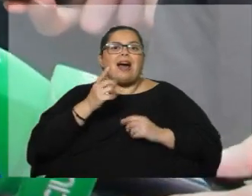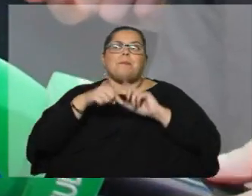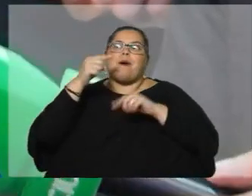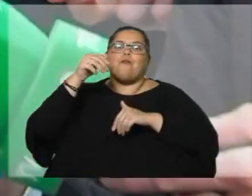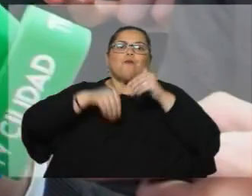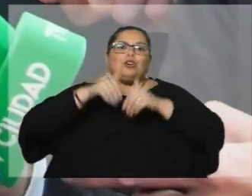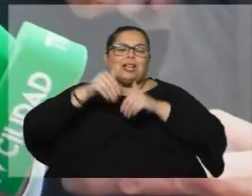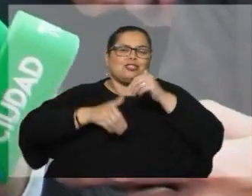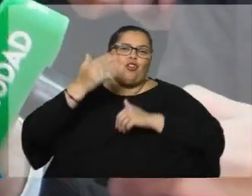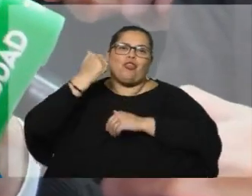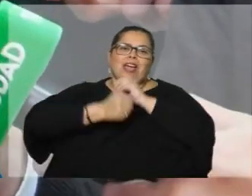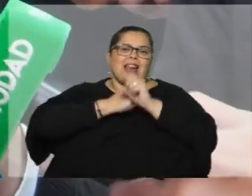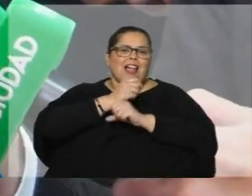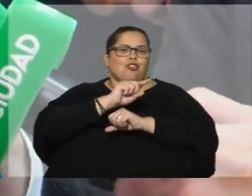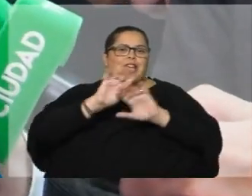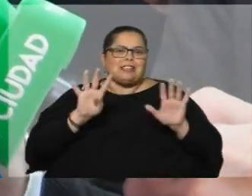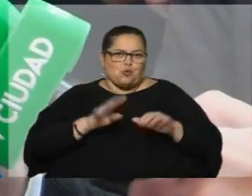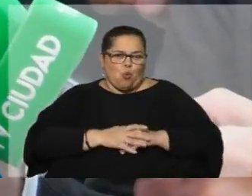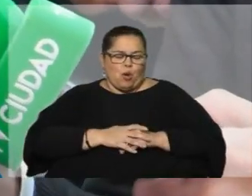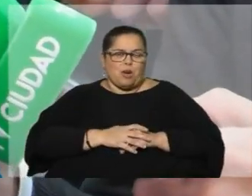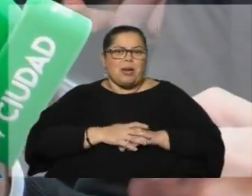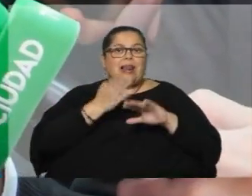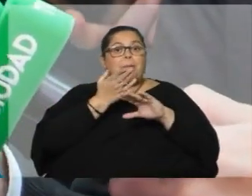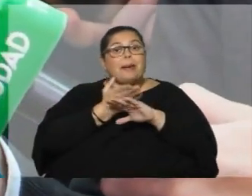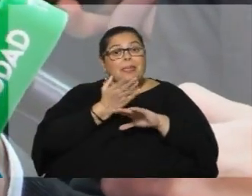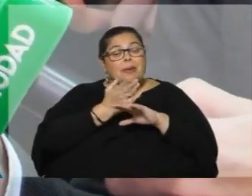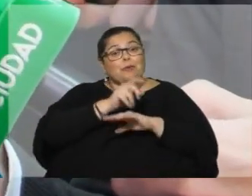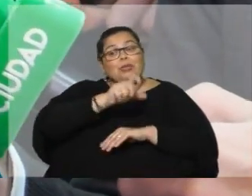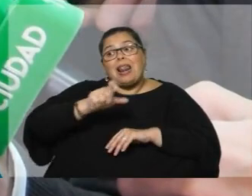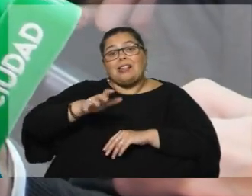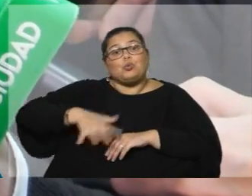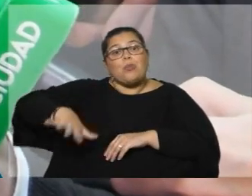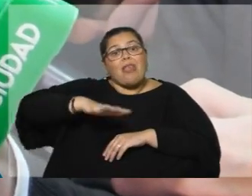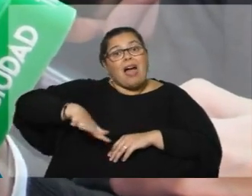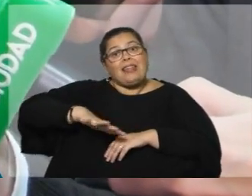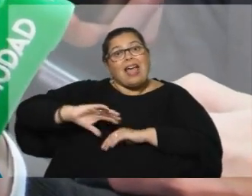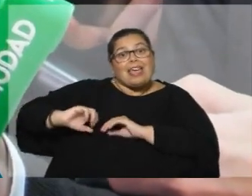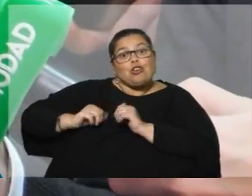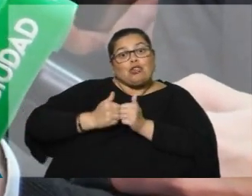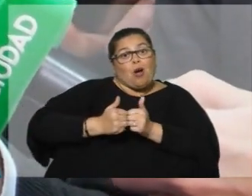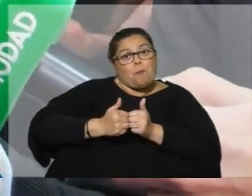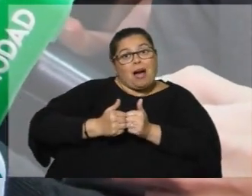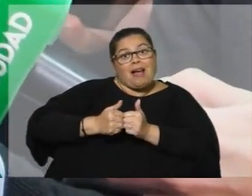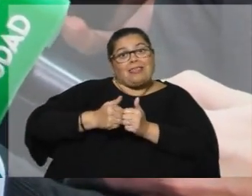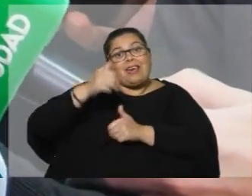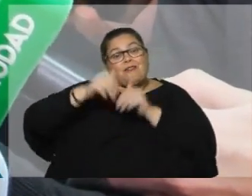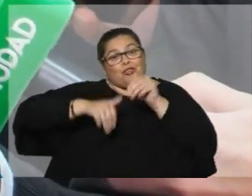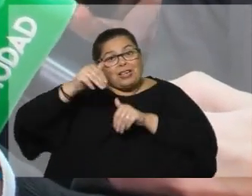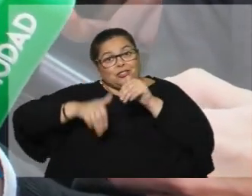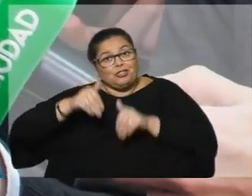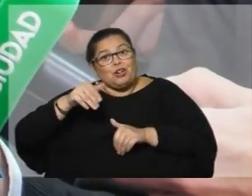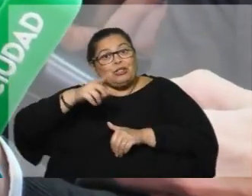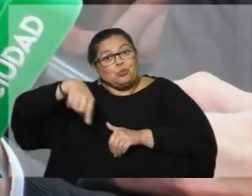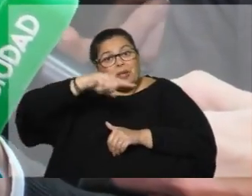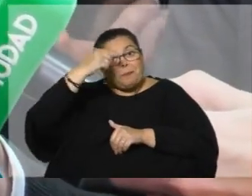de 2019, pidiéndole a la ciudadanía que nos acompañe esta vez, si le pareció que